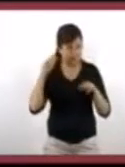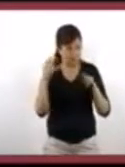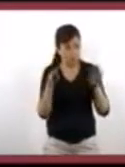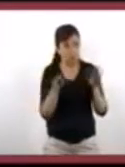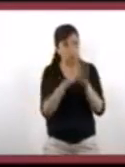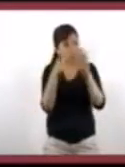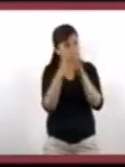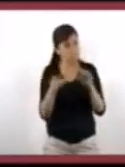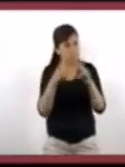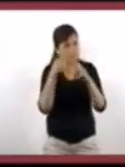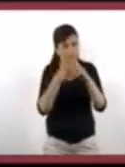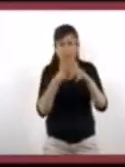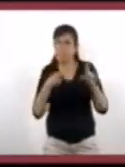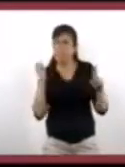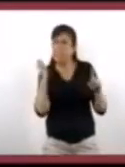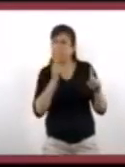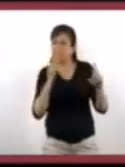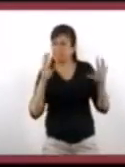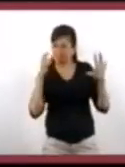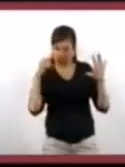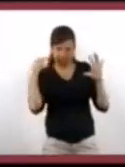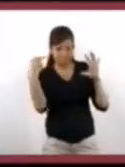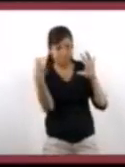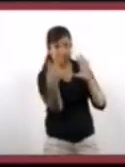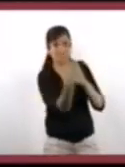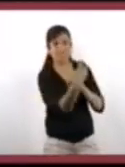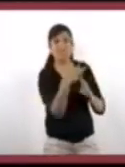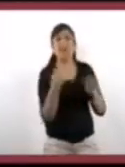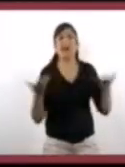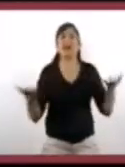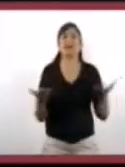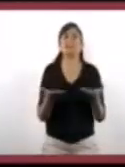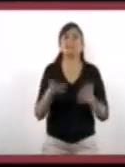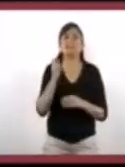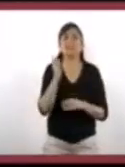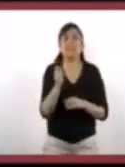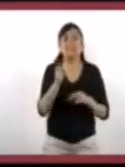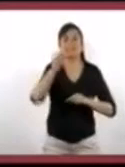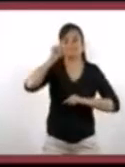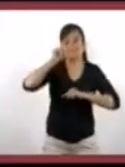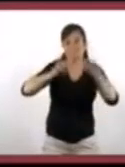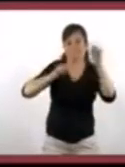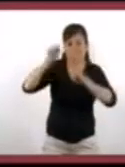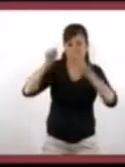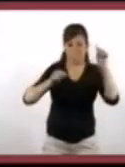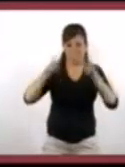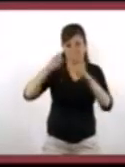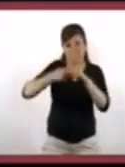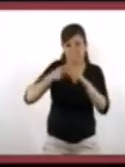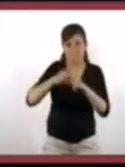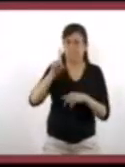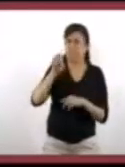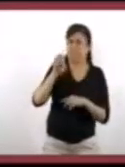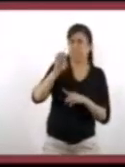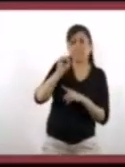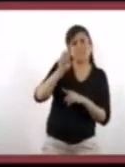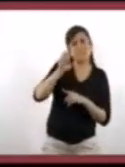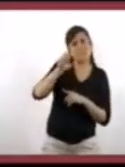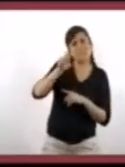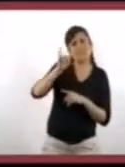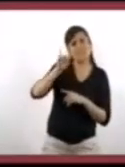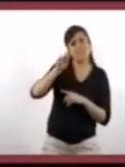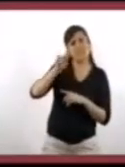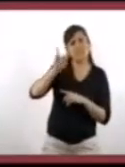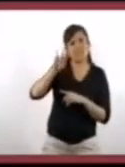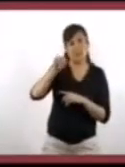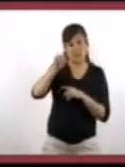de la estadística, estaremos haciendo lo que se denomina estadística descriptiva. Si tenemos una